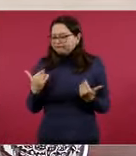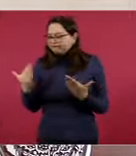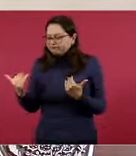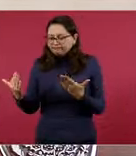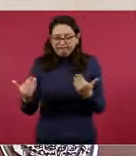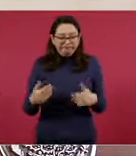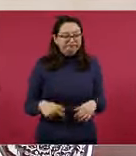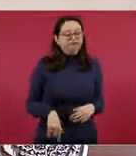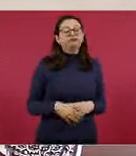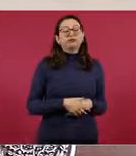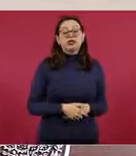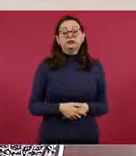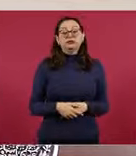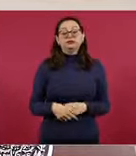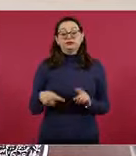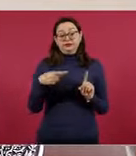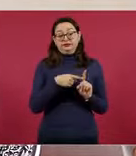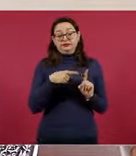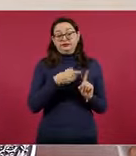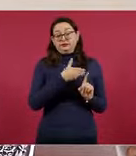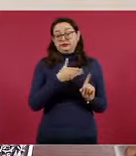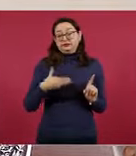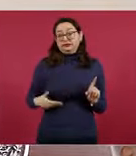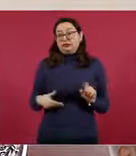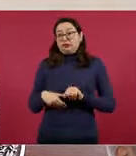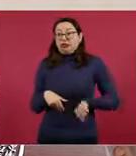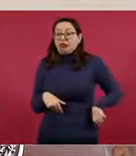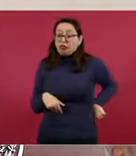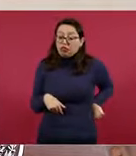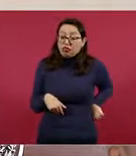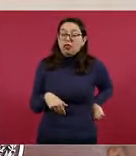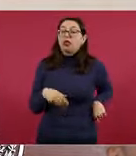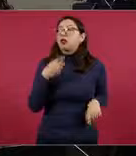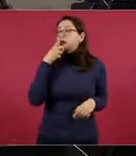Y que él le dijo a un amigo que lo conocía muy bien